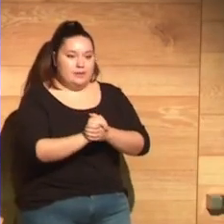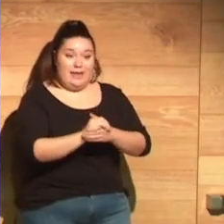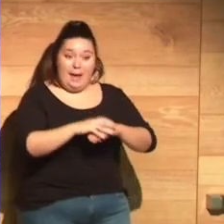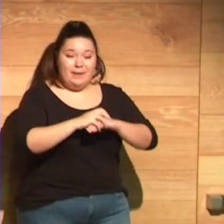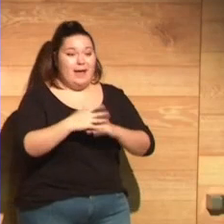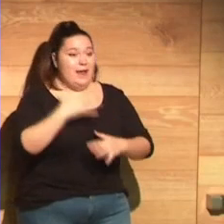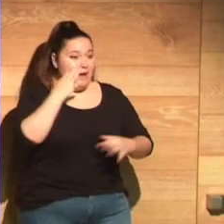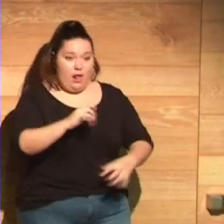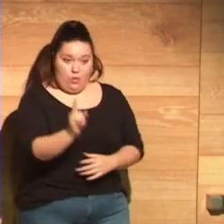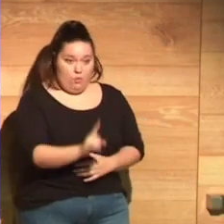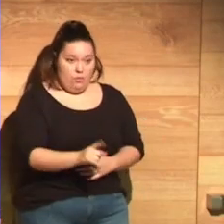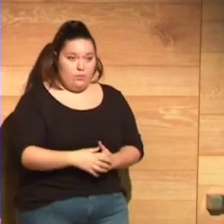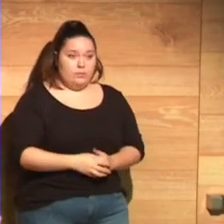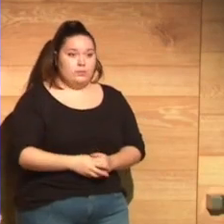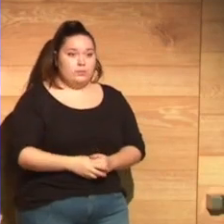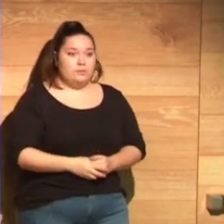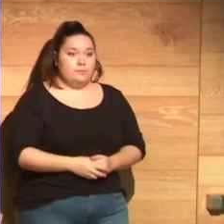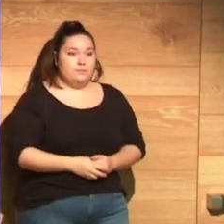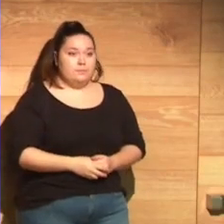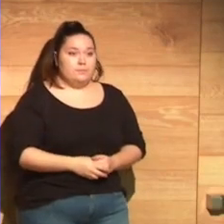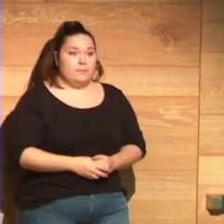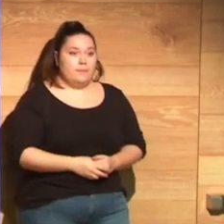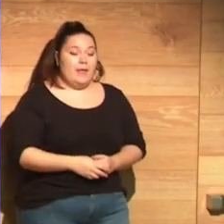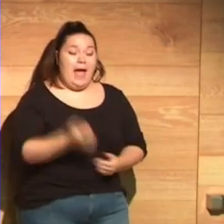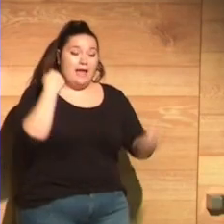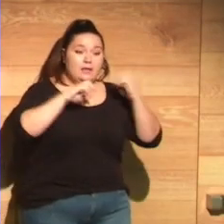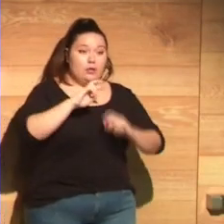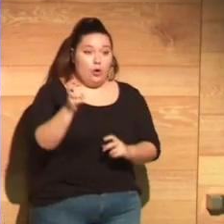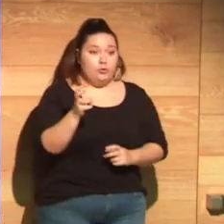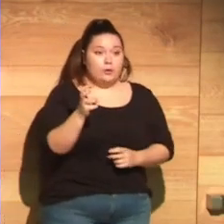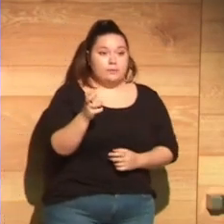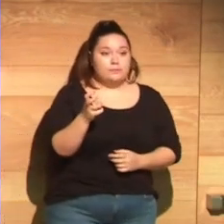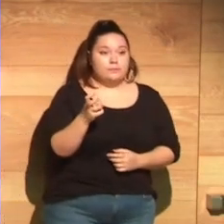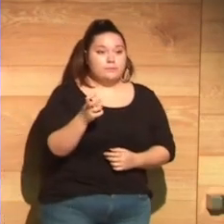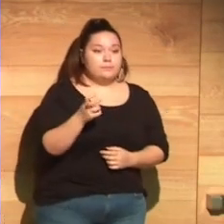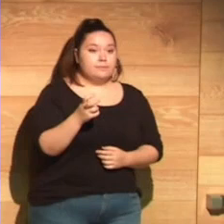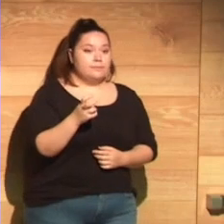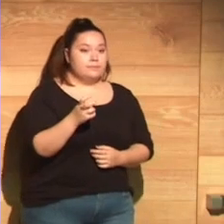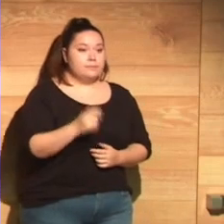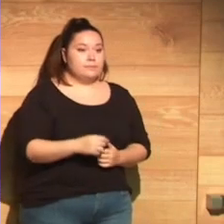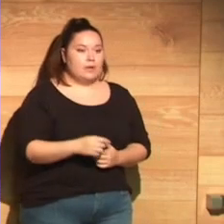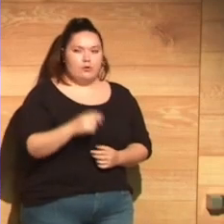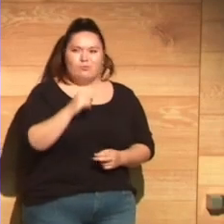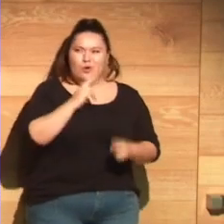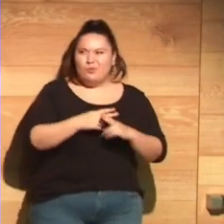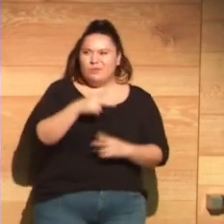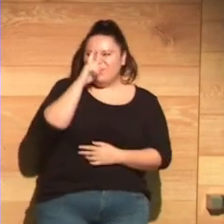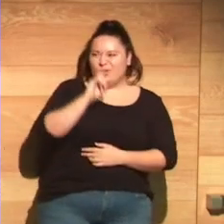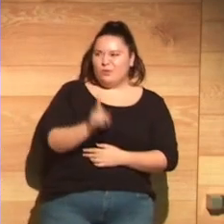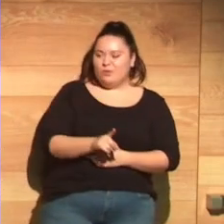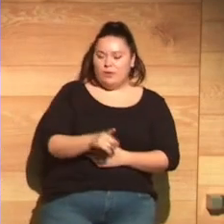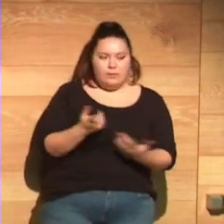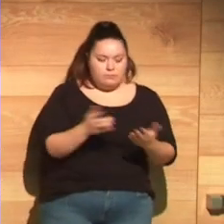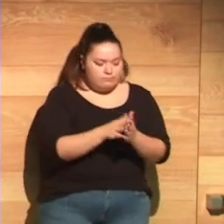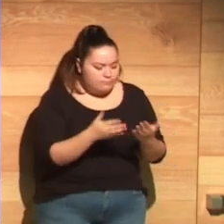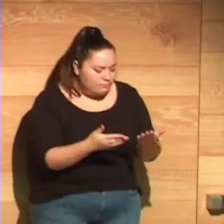fue la noche en la que mejor me lo pasé mucho tiempo, ¿no? O sea, y luego hubo otra actriz con la que también le quisiera enemistar, es que no me acuerdo ahora el nombre de